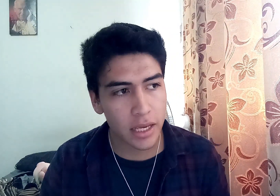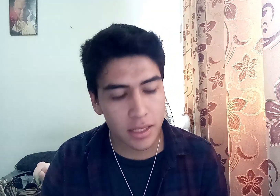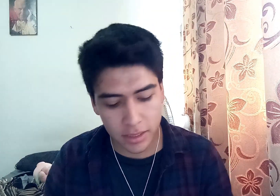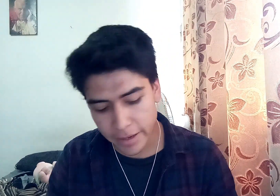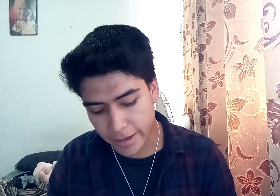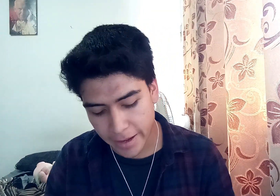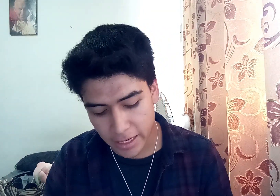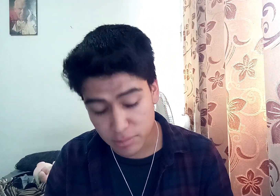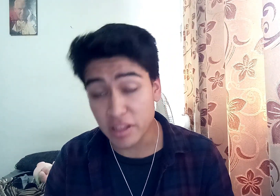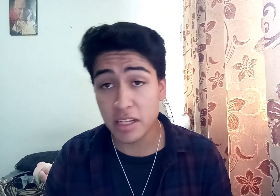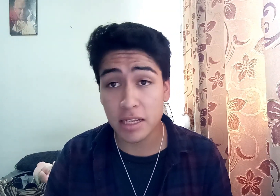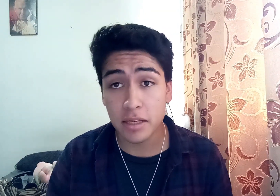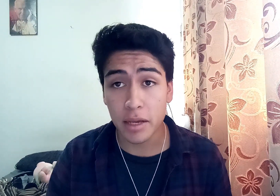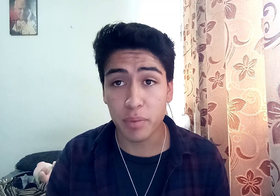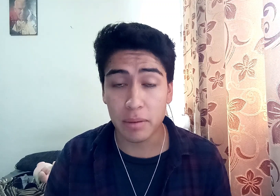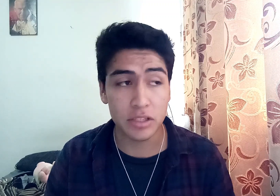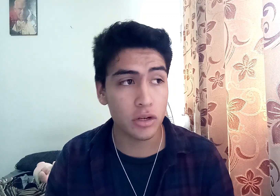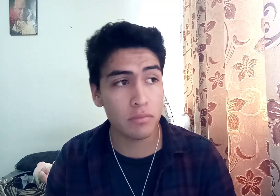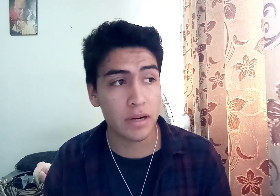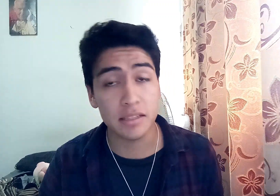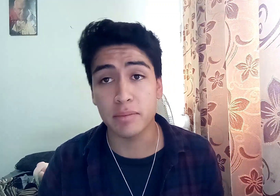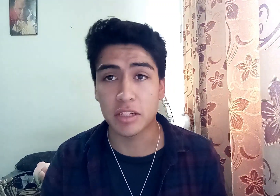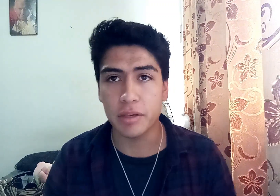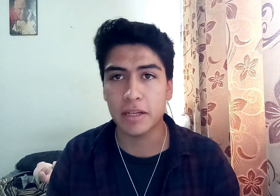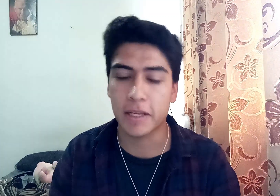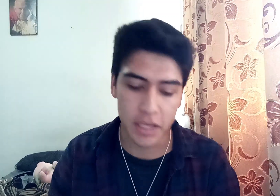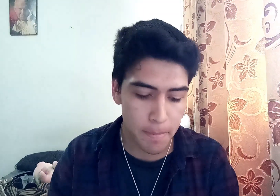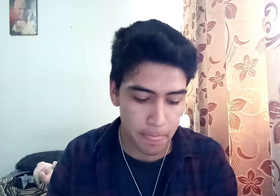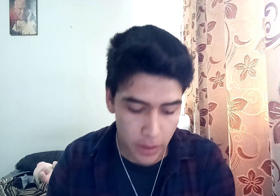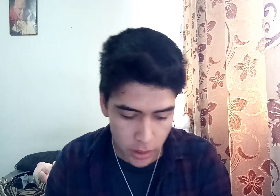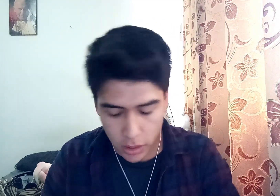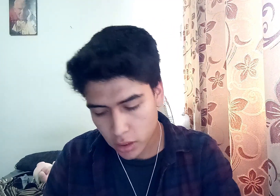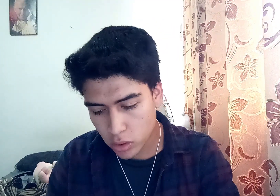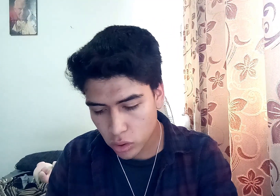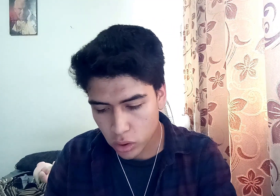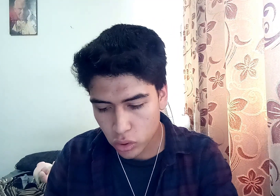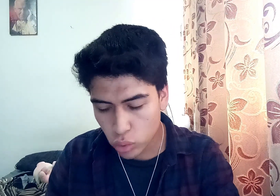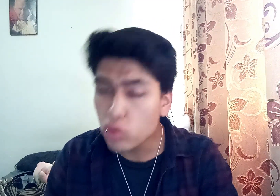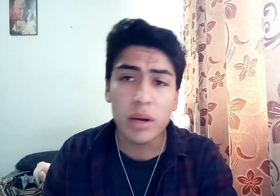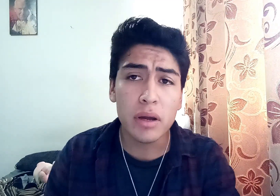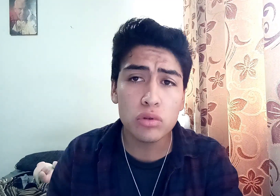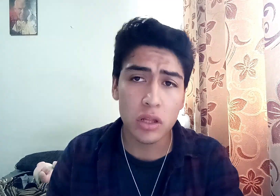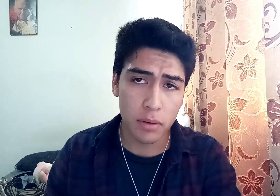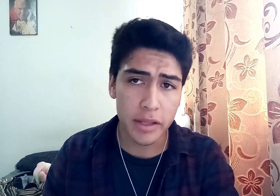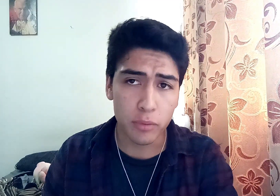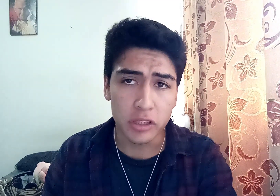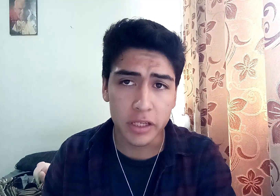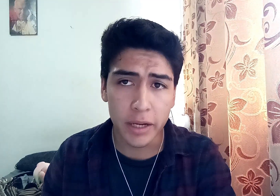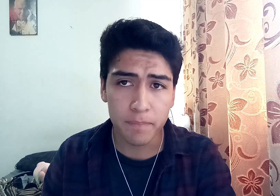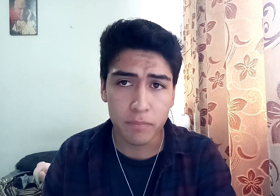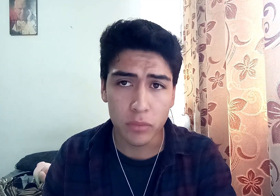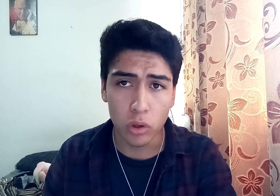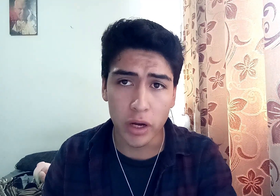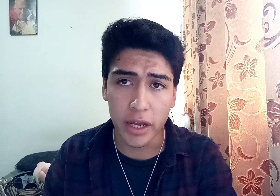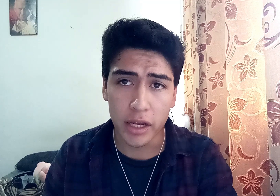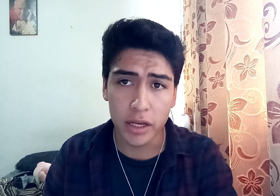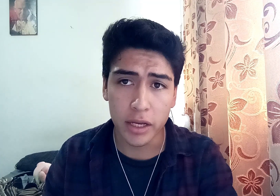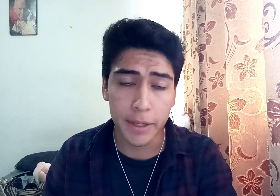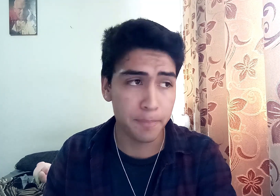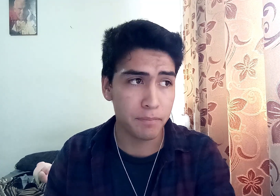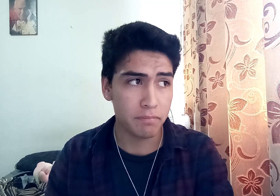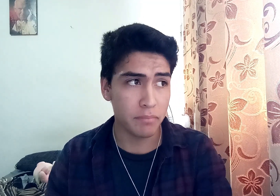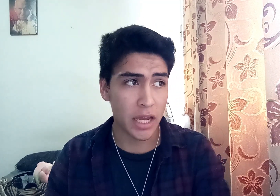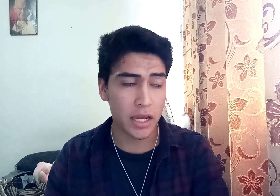y las medidas de prevención van a ser masivas aquí. Nunca me ha gustado hablar de política.